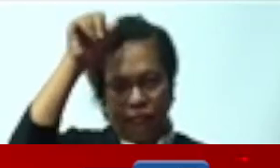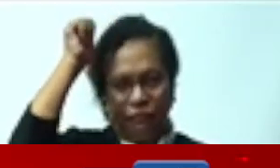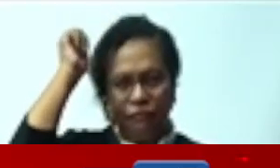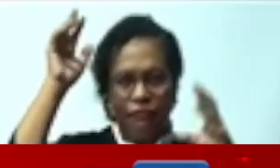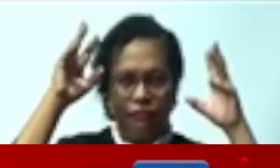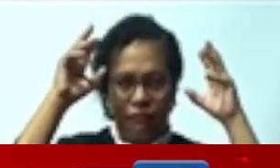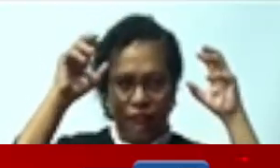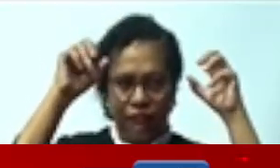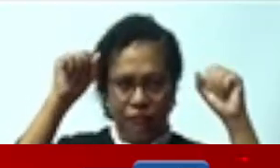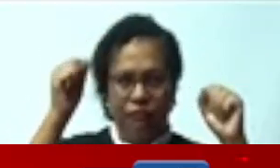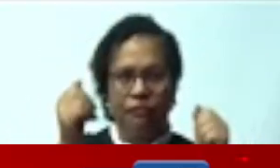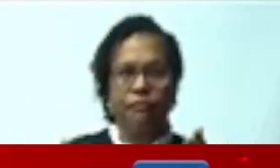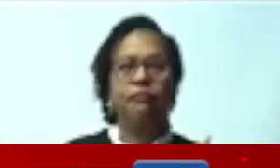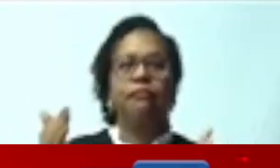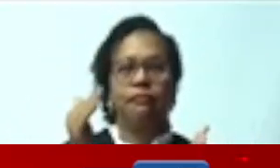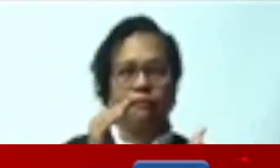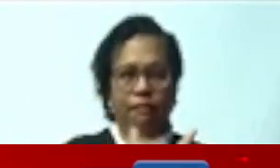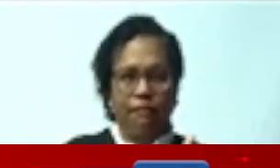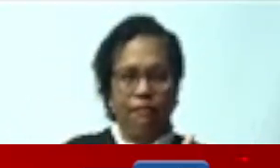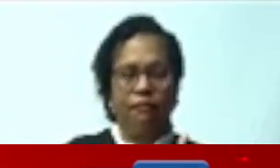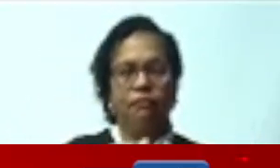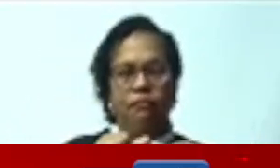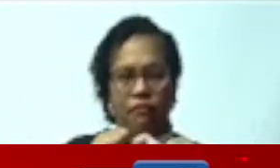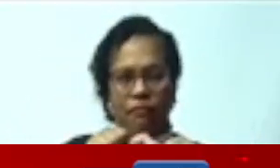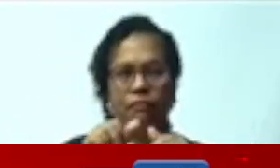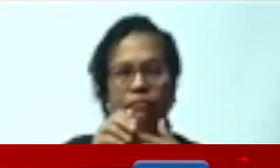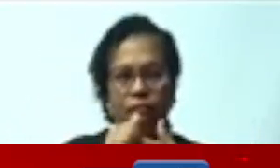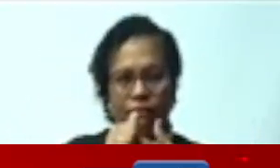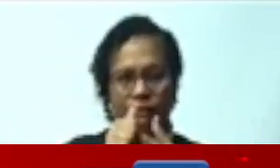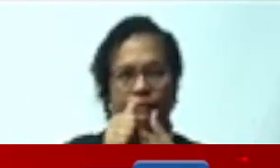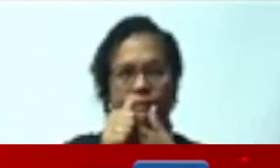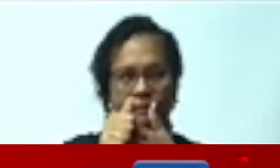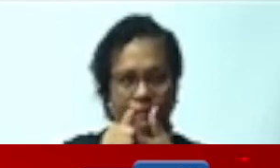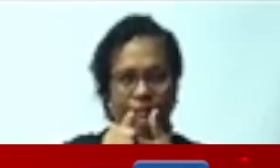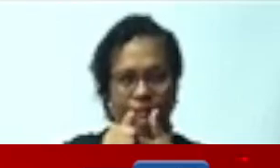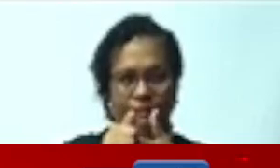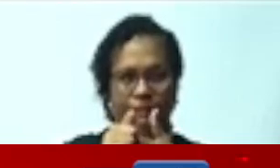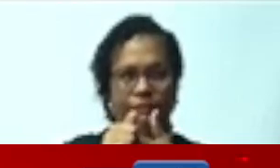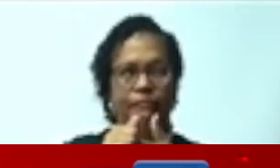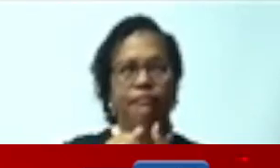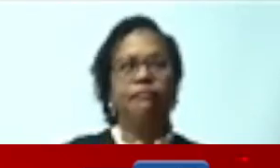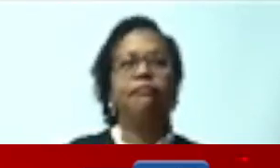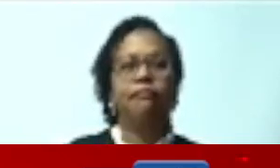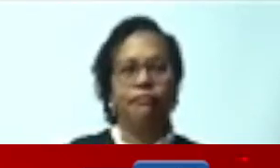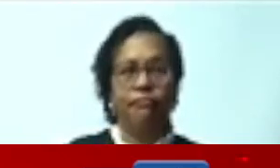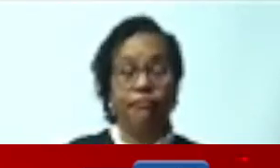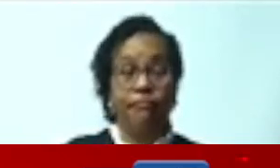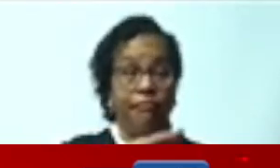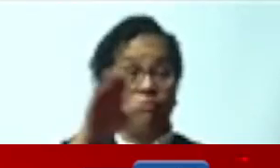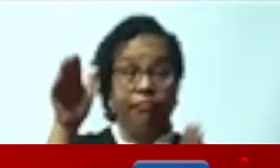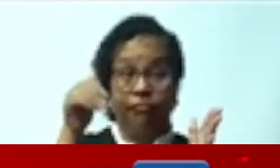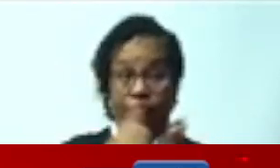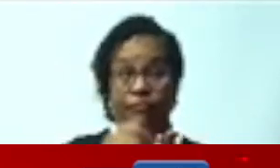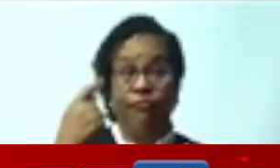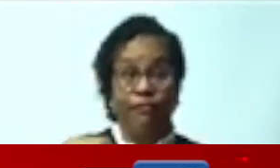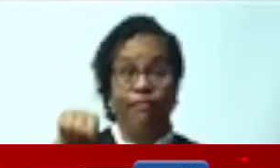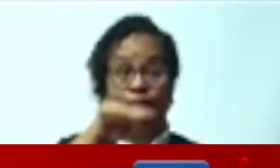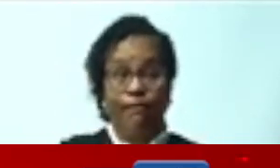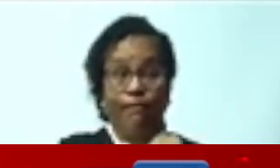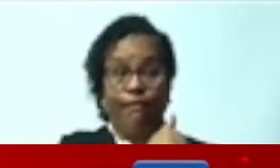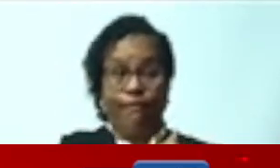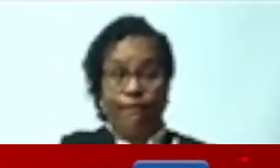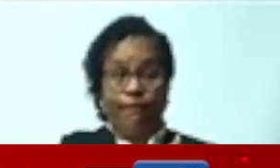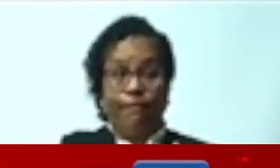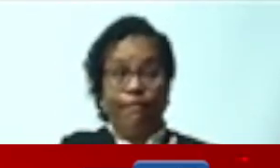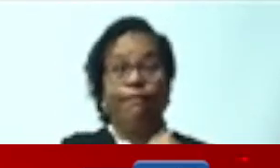República Dominicana. Como lo que está de moda no incomoda, todos los veteranos, amigos, relacionados,